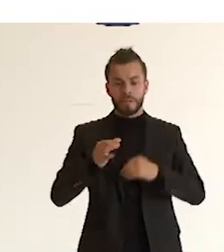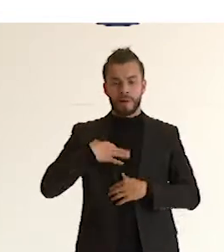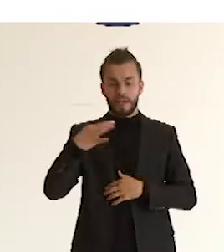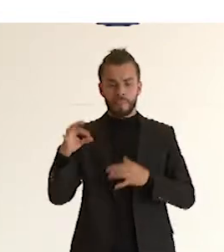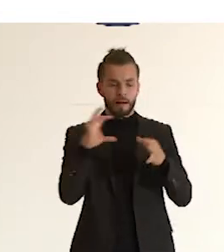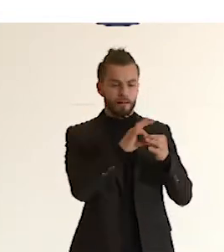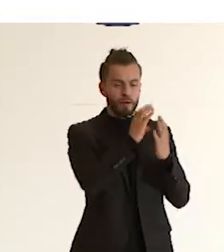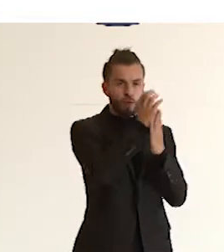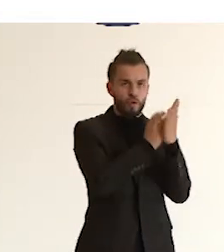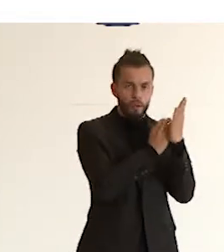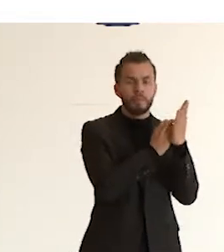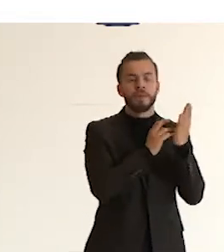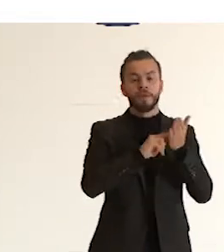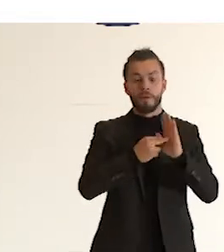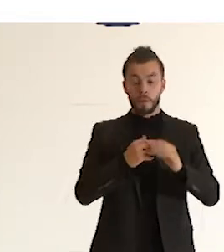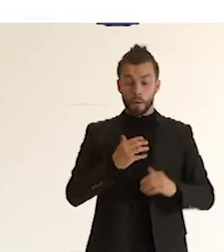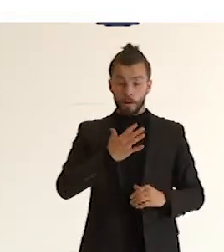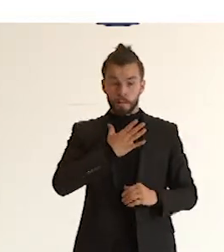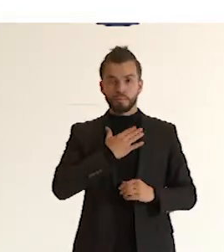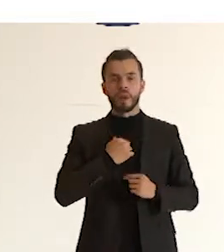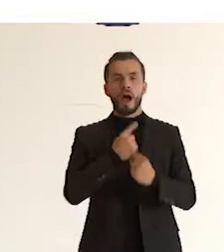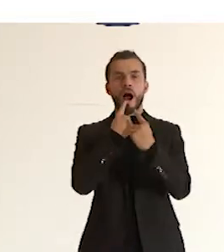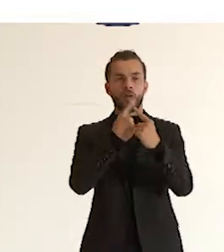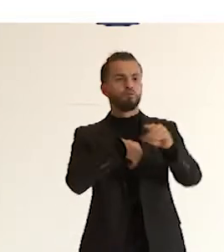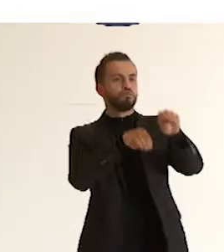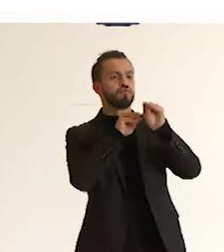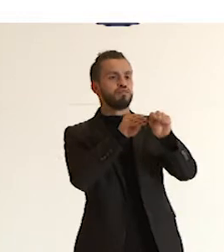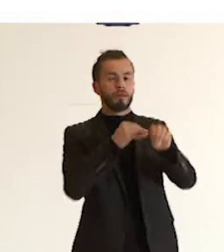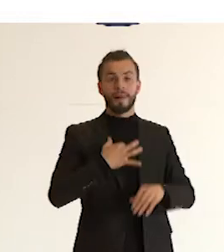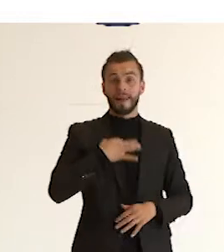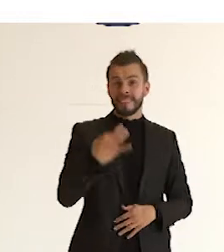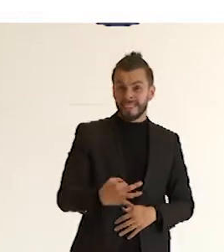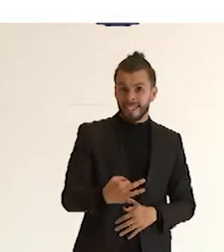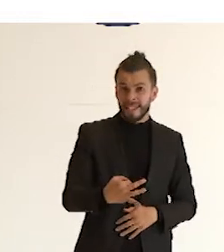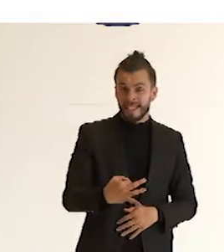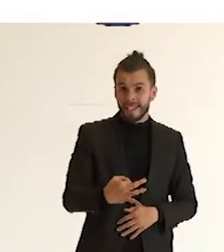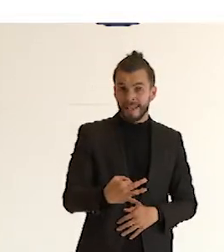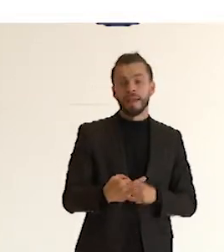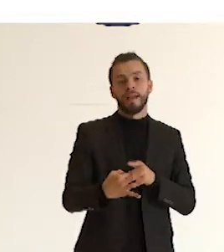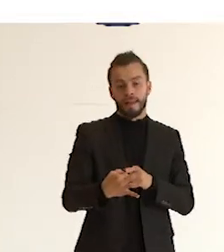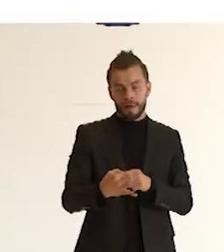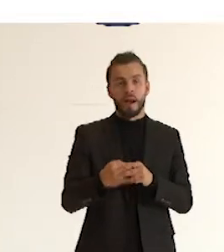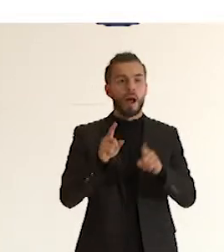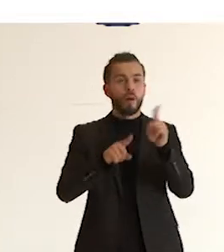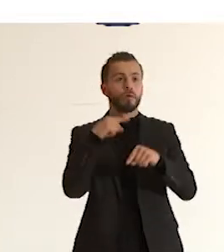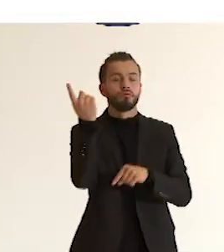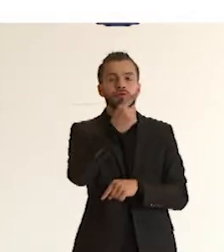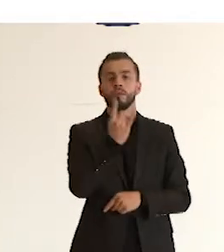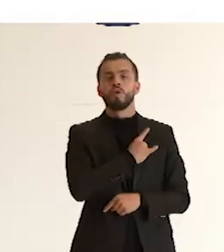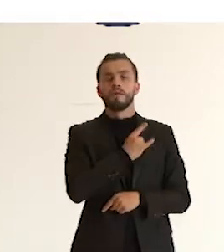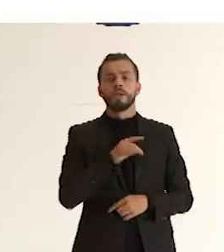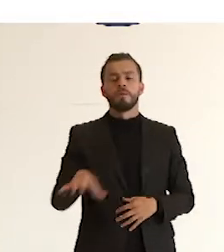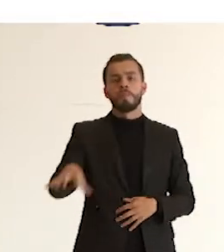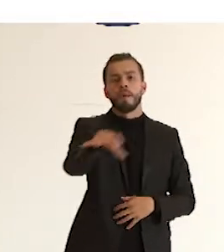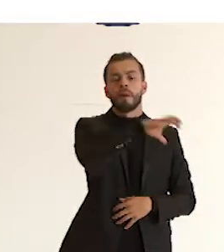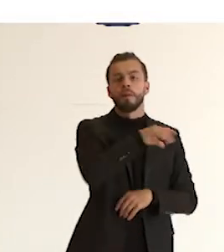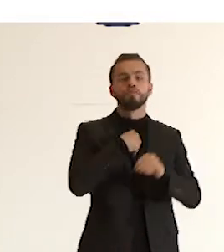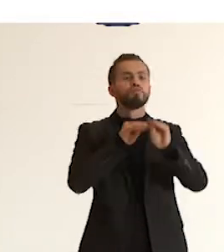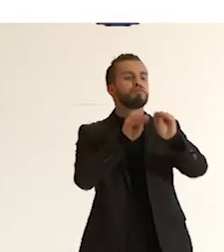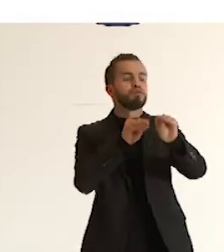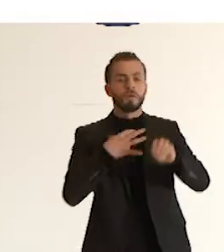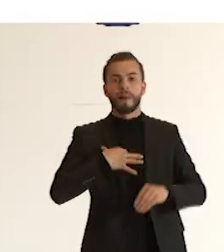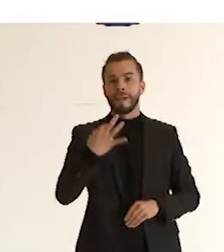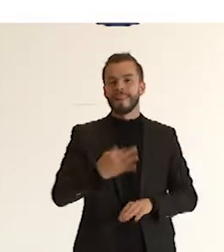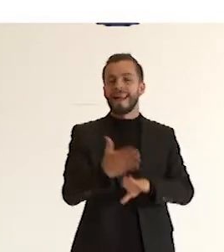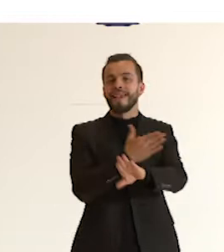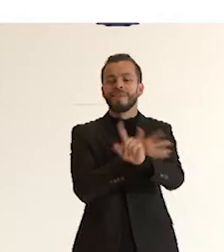qué es lo que decimos cuando decimos que enseñamos ética entonces allí hay sitios en donde cuando decimos que estamos enseñando ética o que estamos